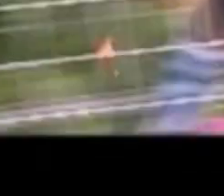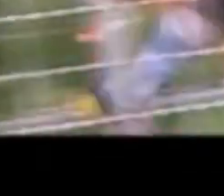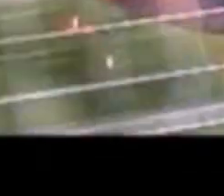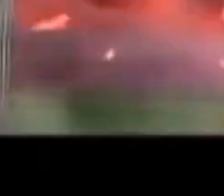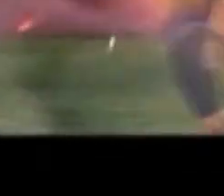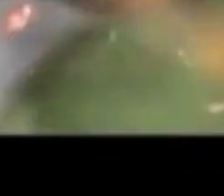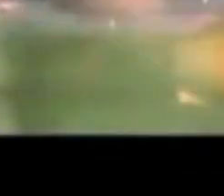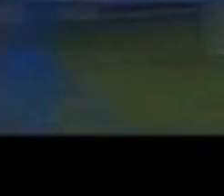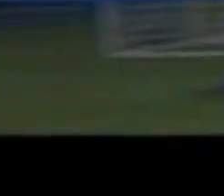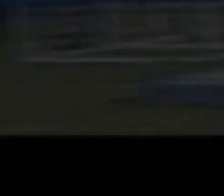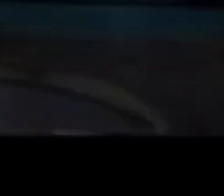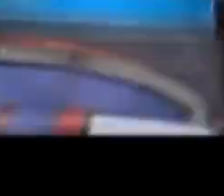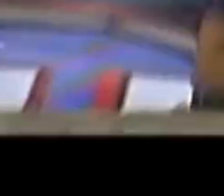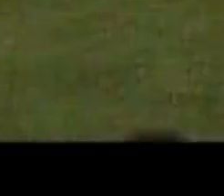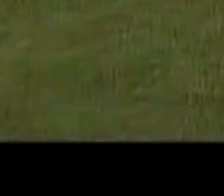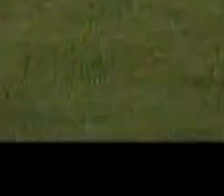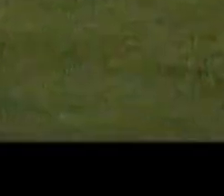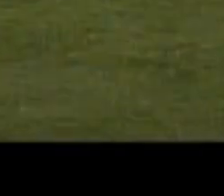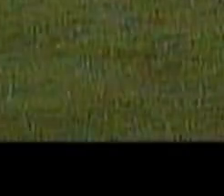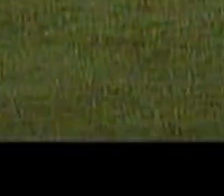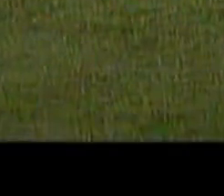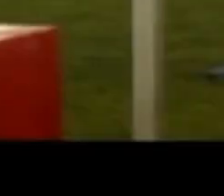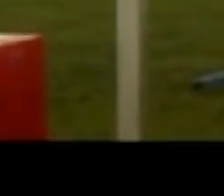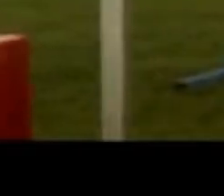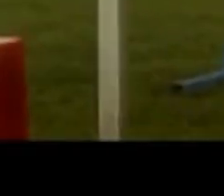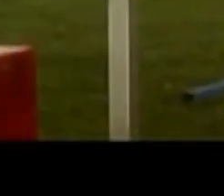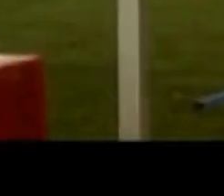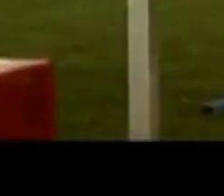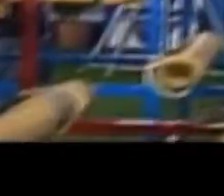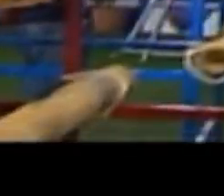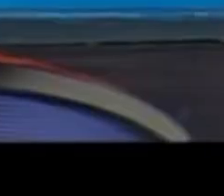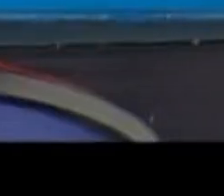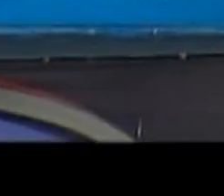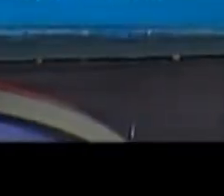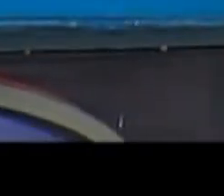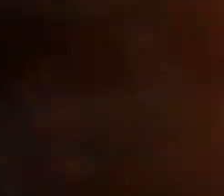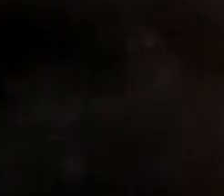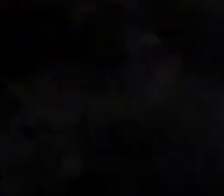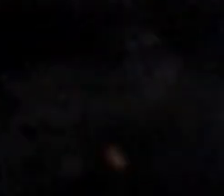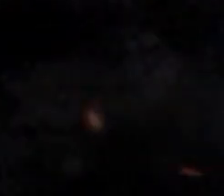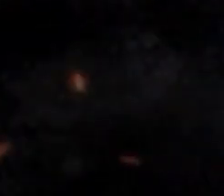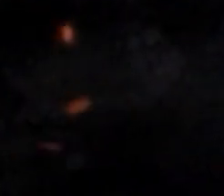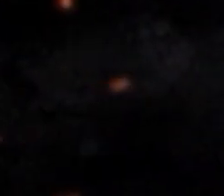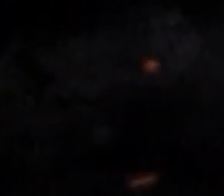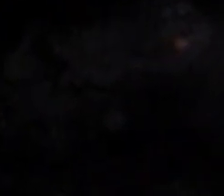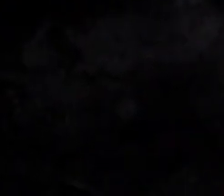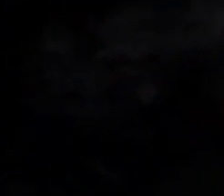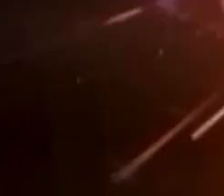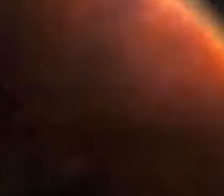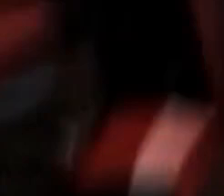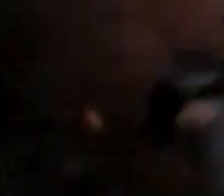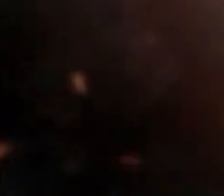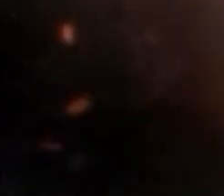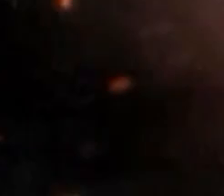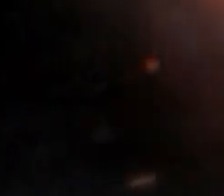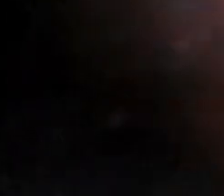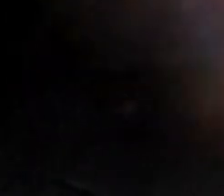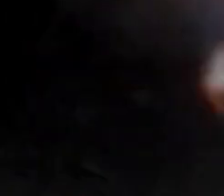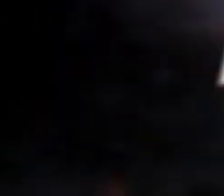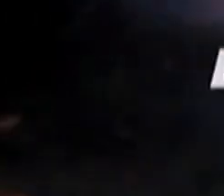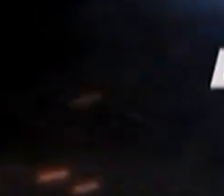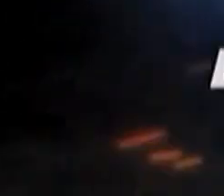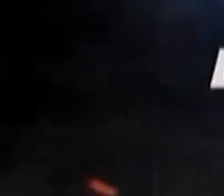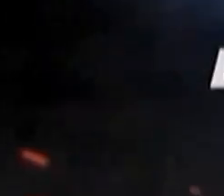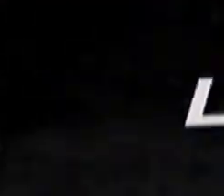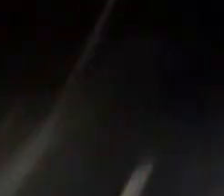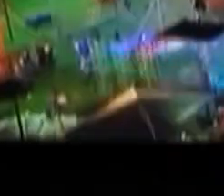equipos deberán unir sus fuerzas para salvarse de la eliminación masculina. Faltan 23 días